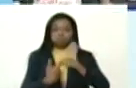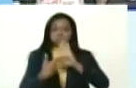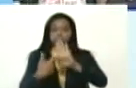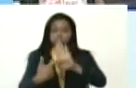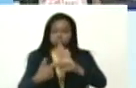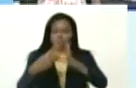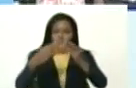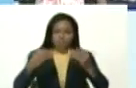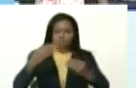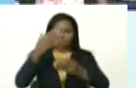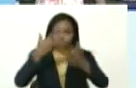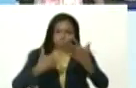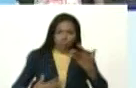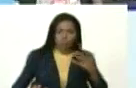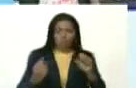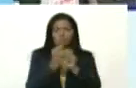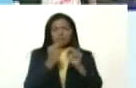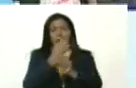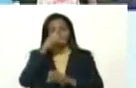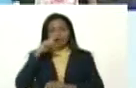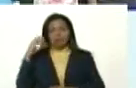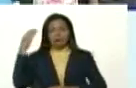cuenta. Y,